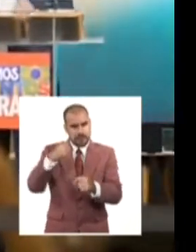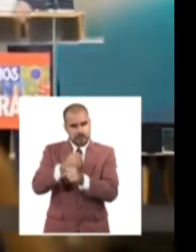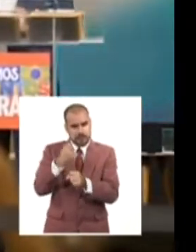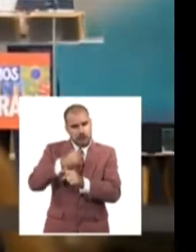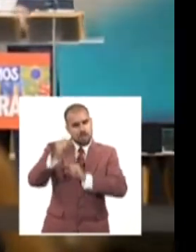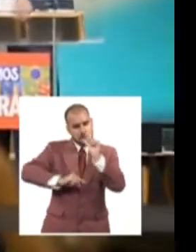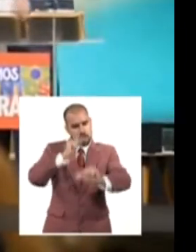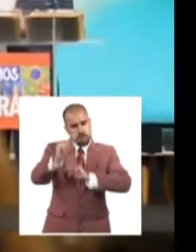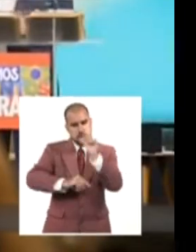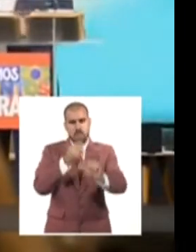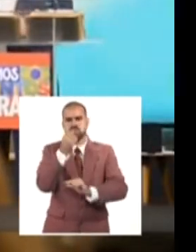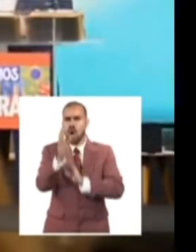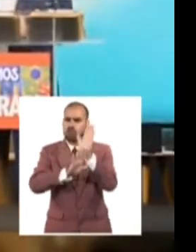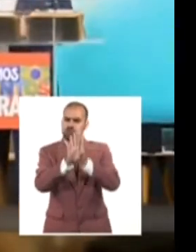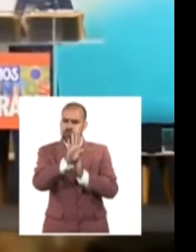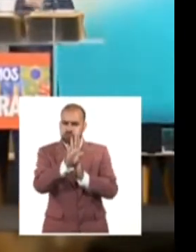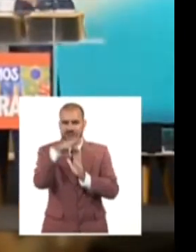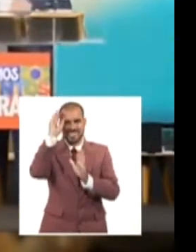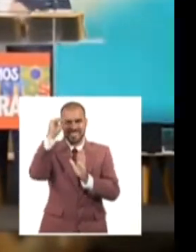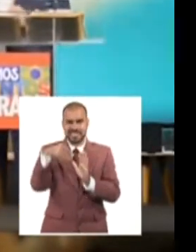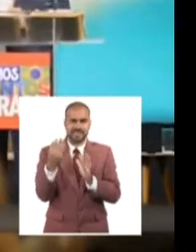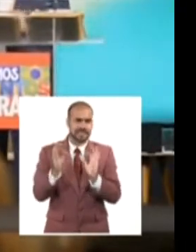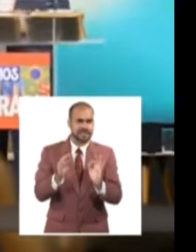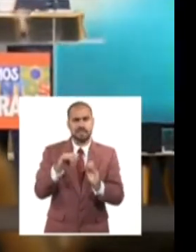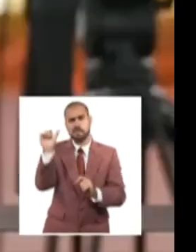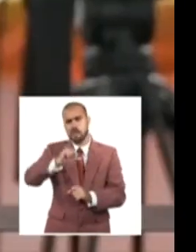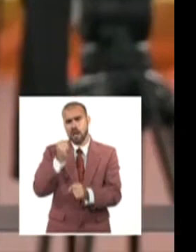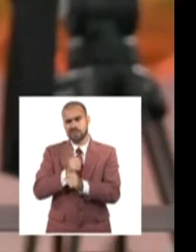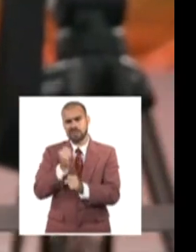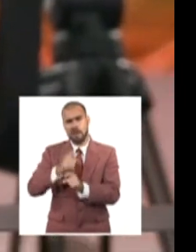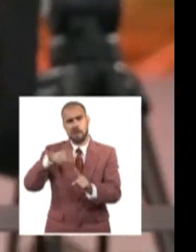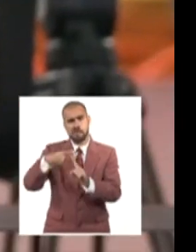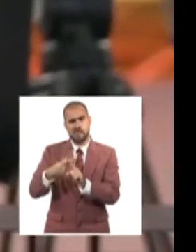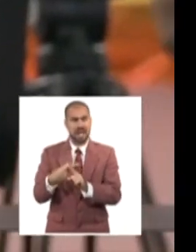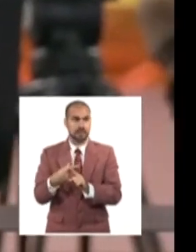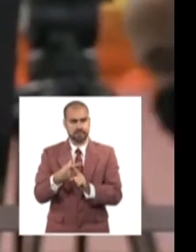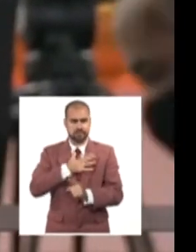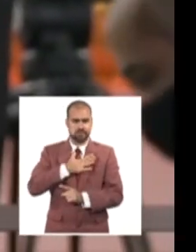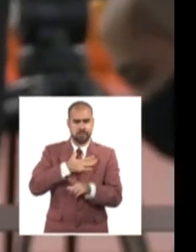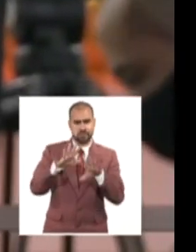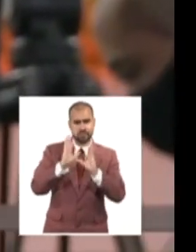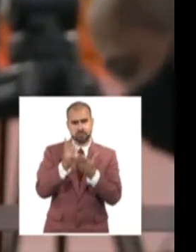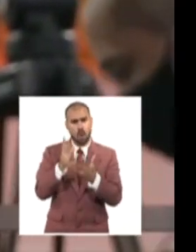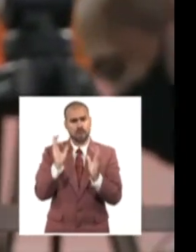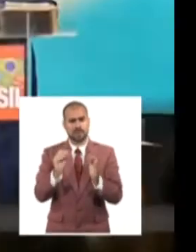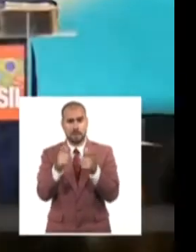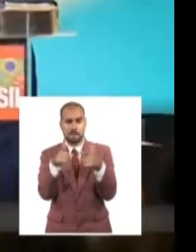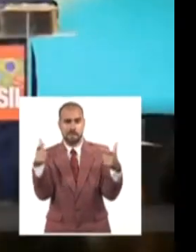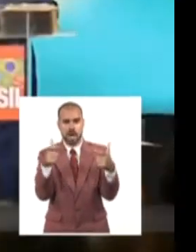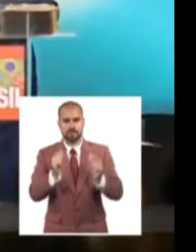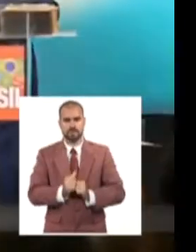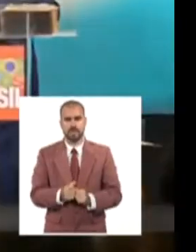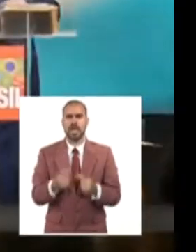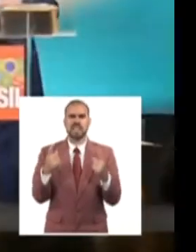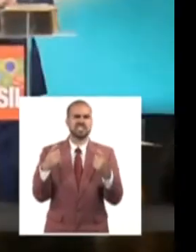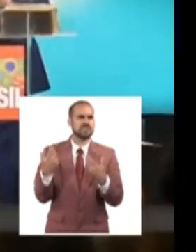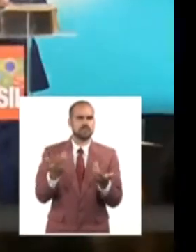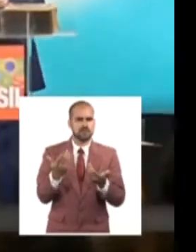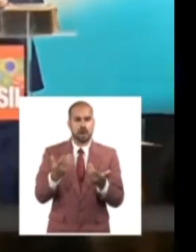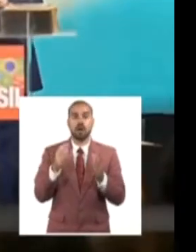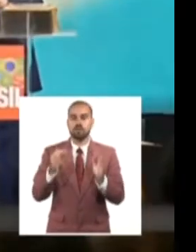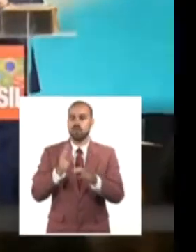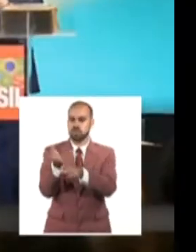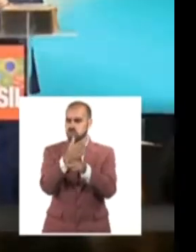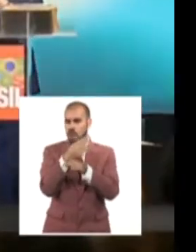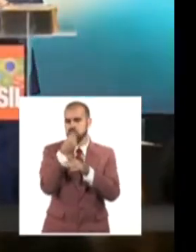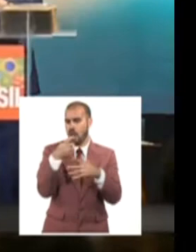alternativa a la incompetencia y al autoritarismo que nos gobiernan purita es necesario unir los divergentes para poder